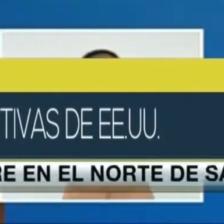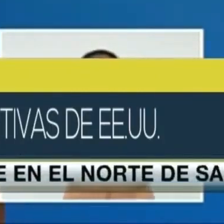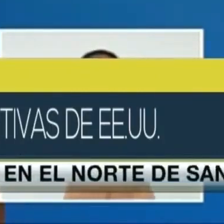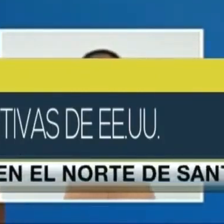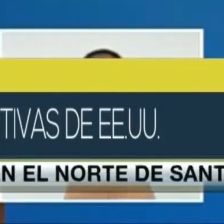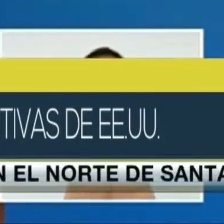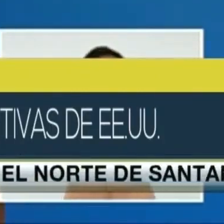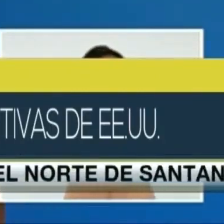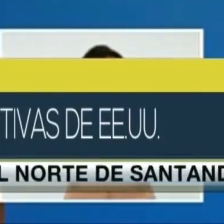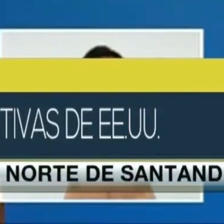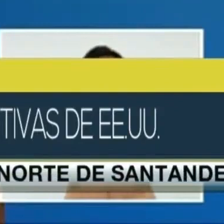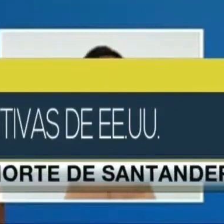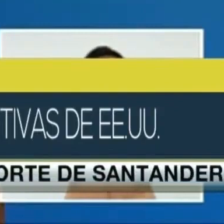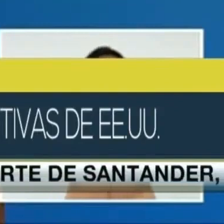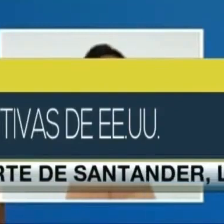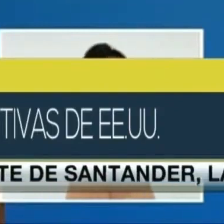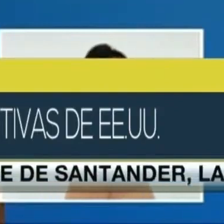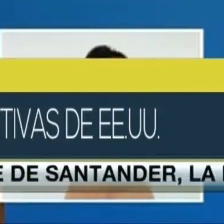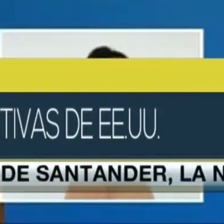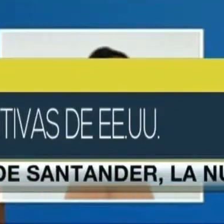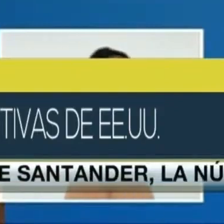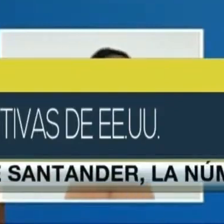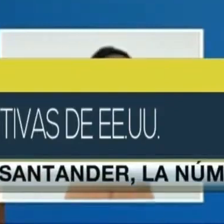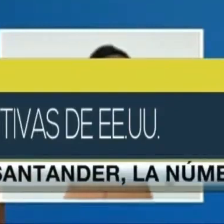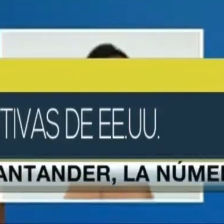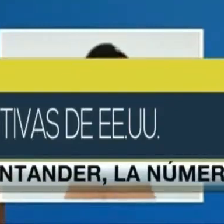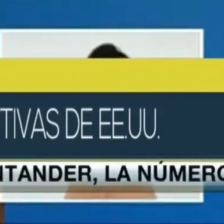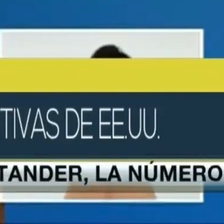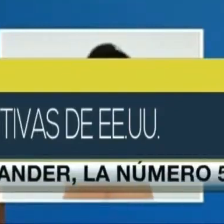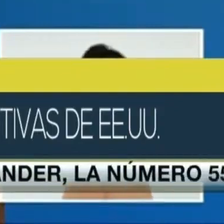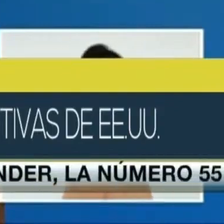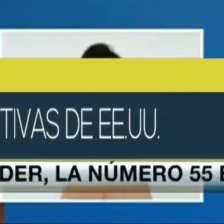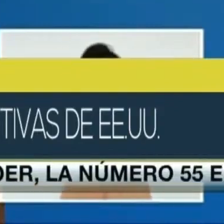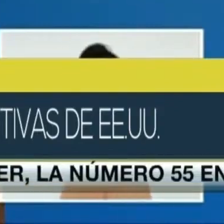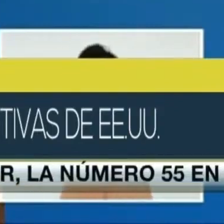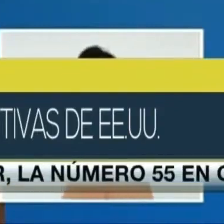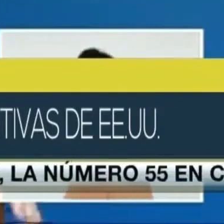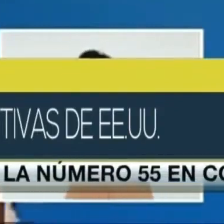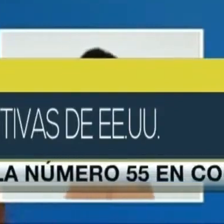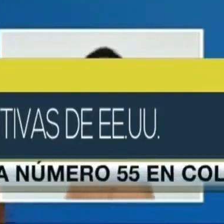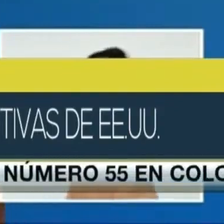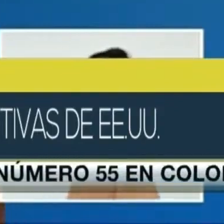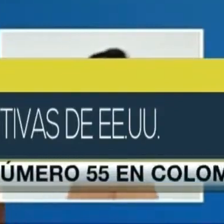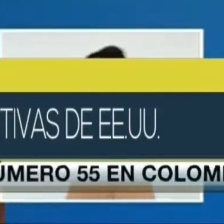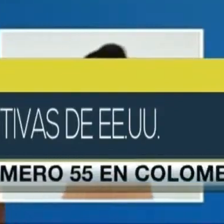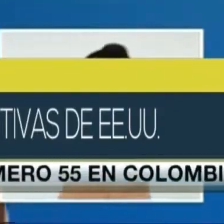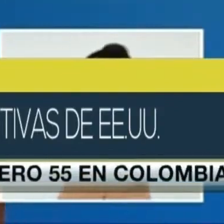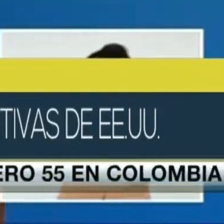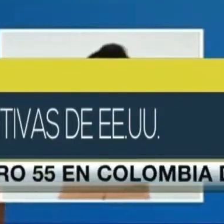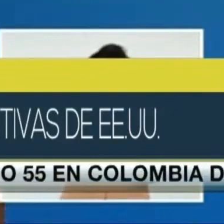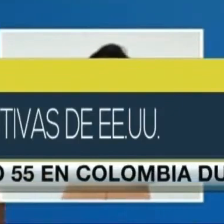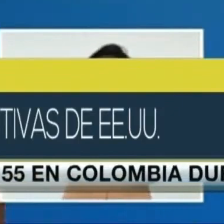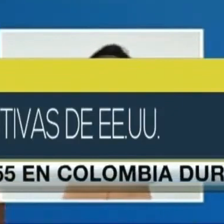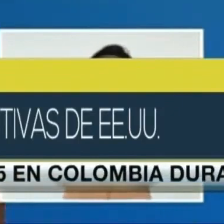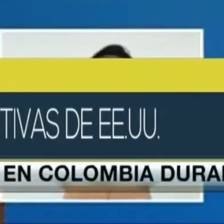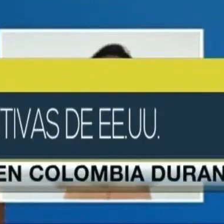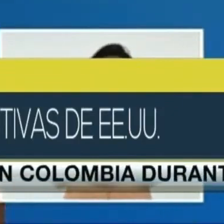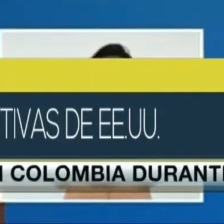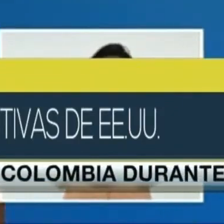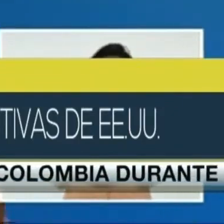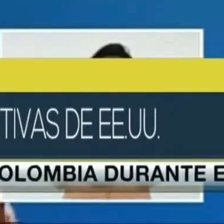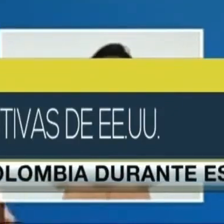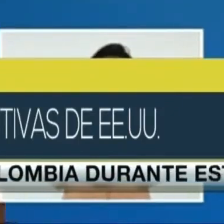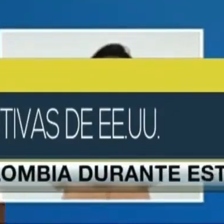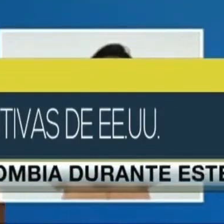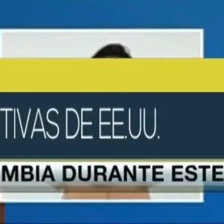consulares a los cubanos desde su consulado en La Habana, difícilmente obtengan el perdón